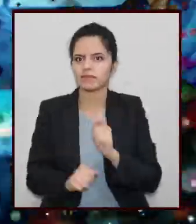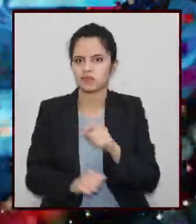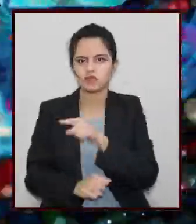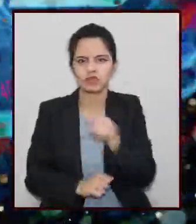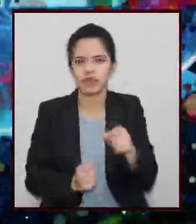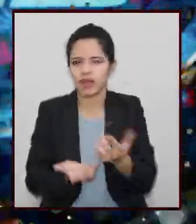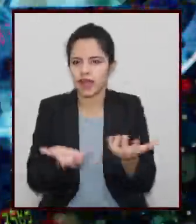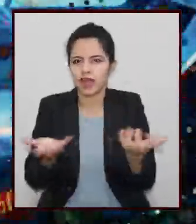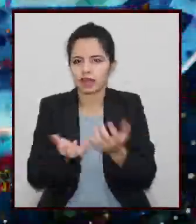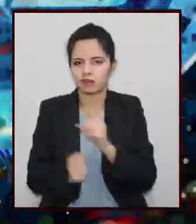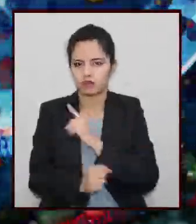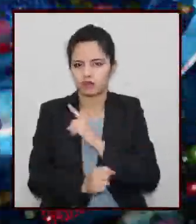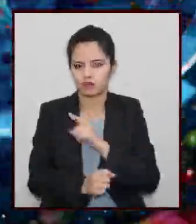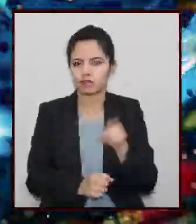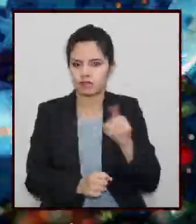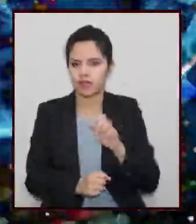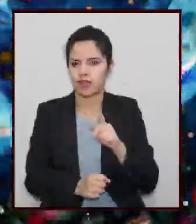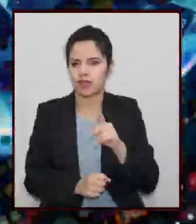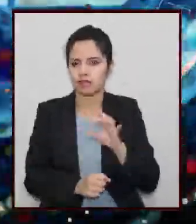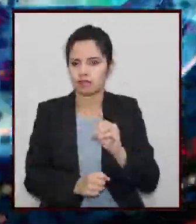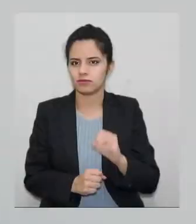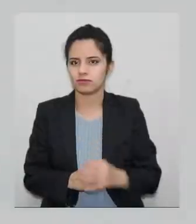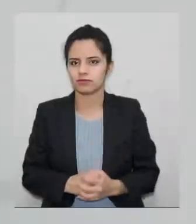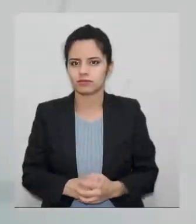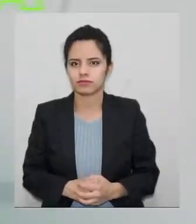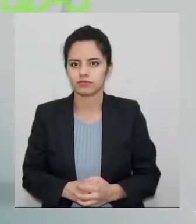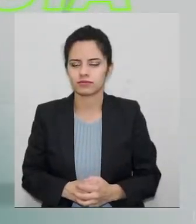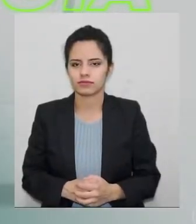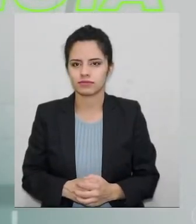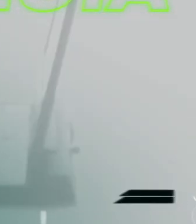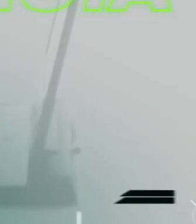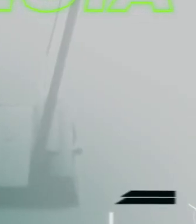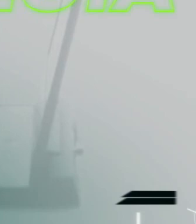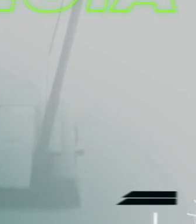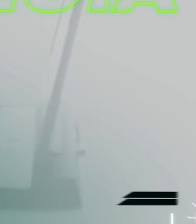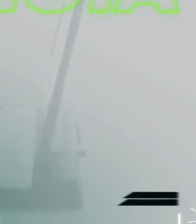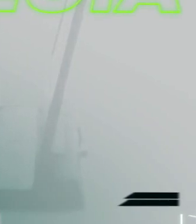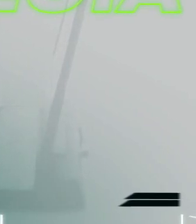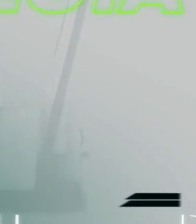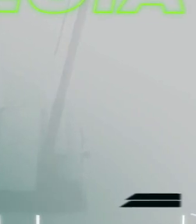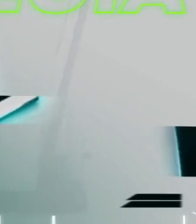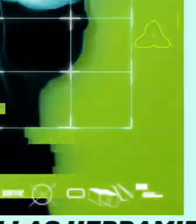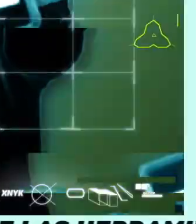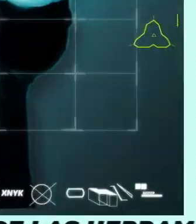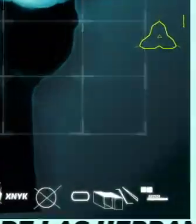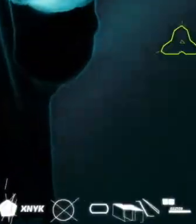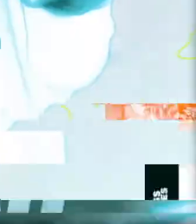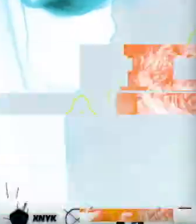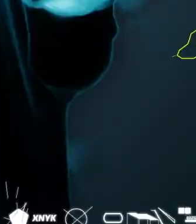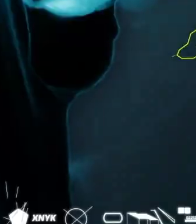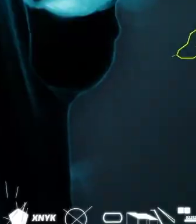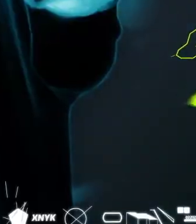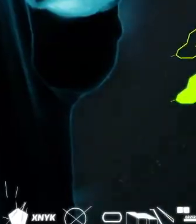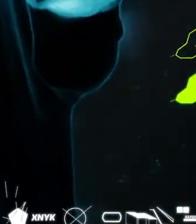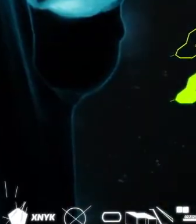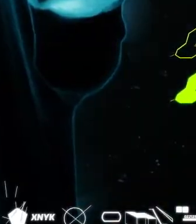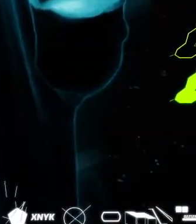nuestra sección Hágalo usted mismo con Alberto Candiani.